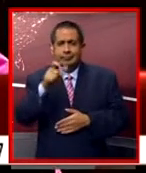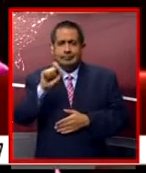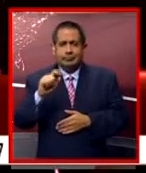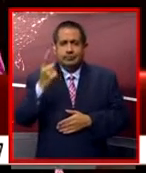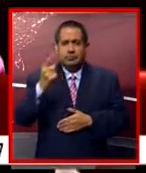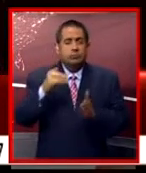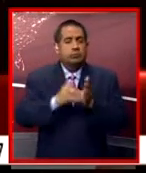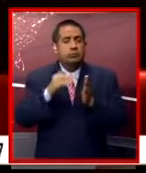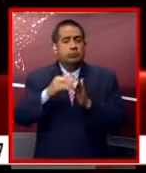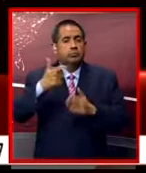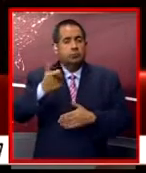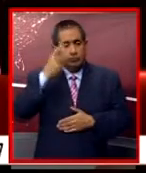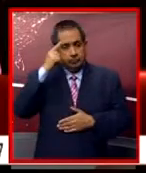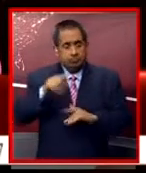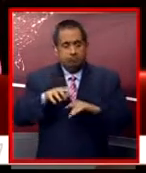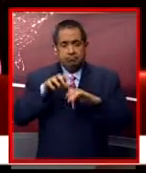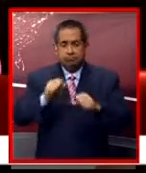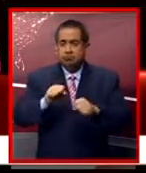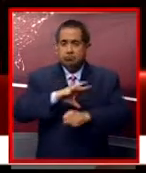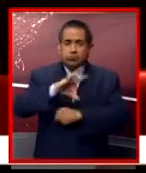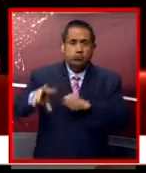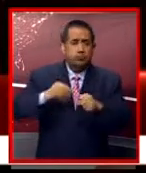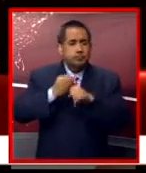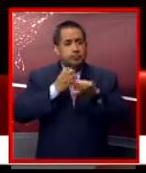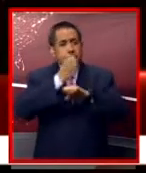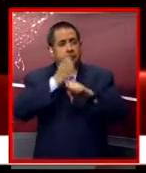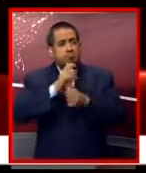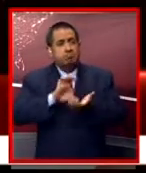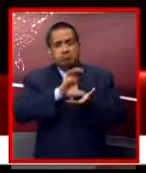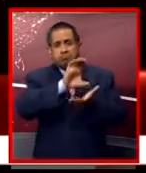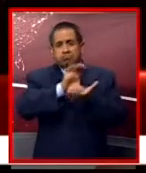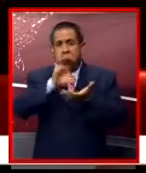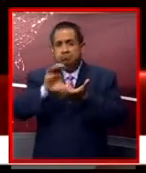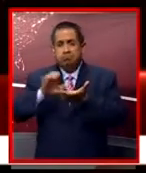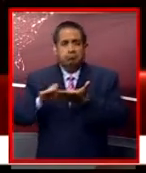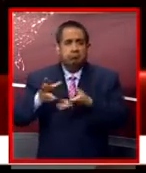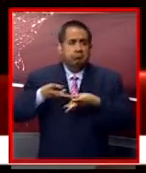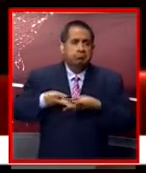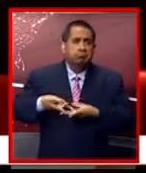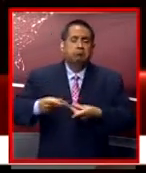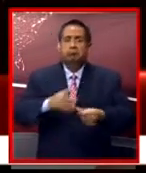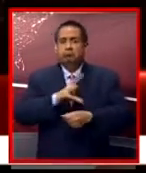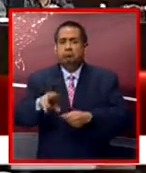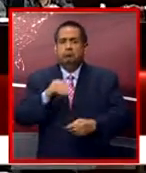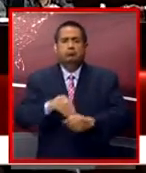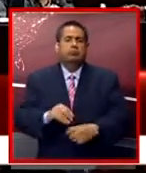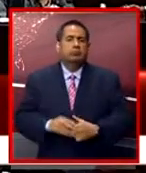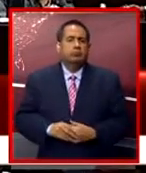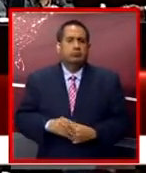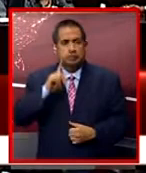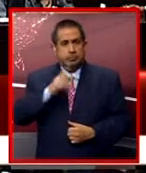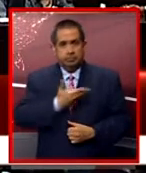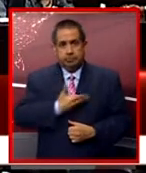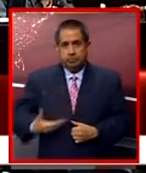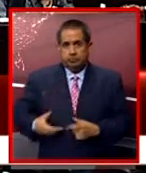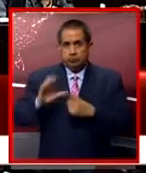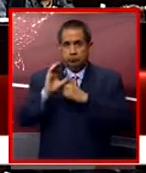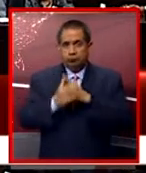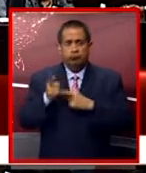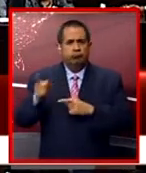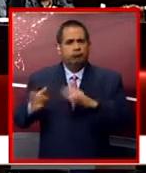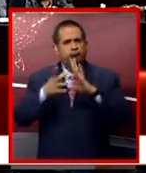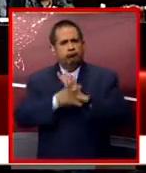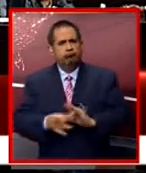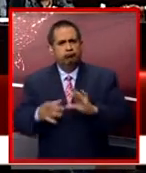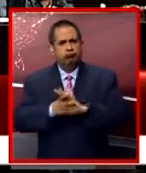2.902.721.9 millones de pesos para cubrir las necesidades de gasto de las entidades federativas. La presidenta de la Comisión de Hacienda explicó